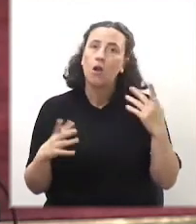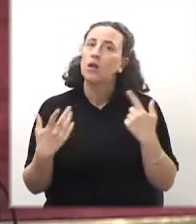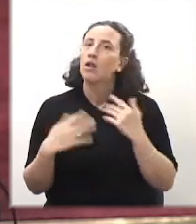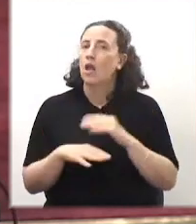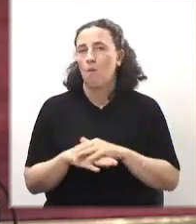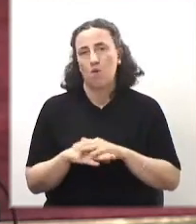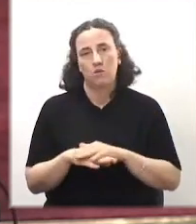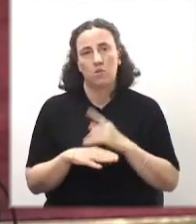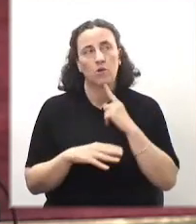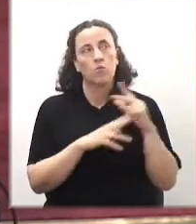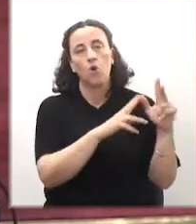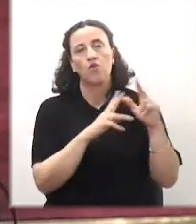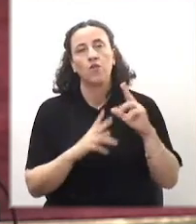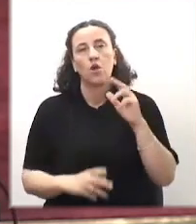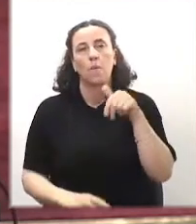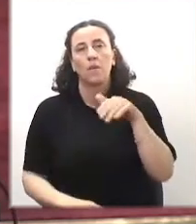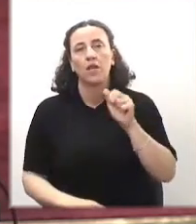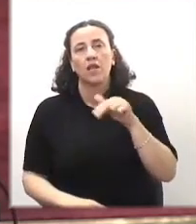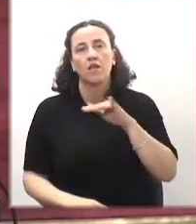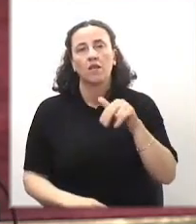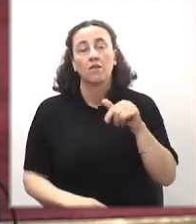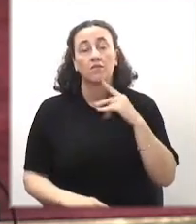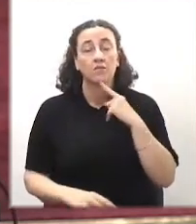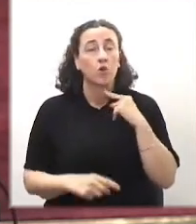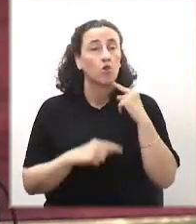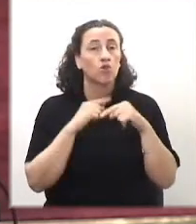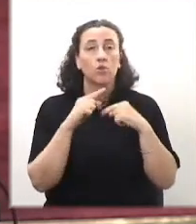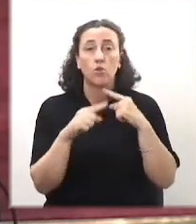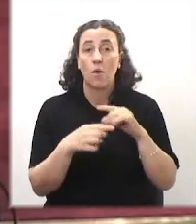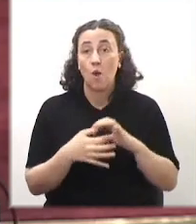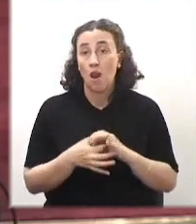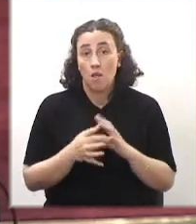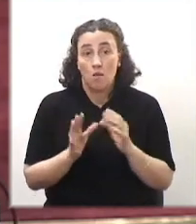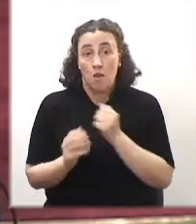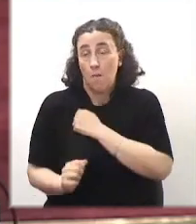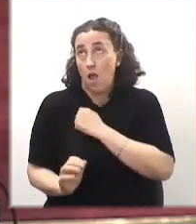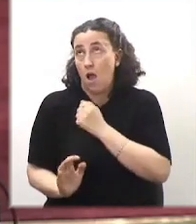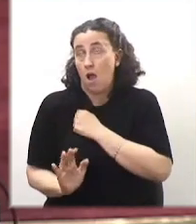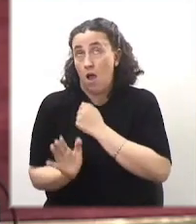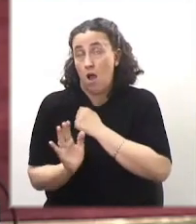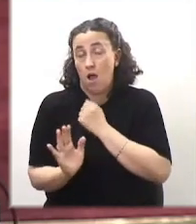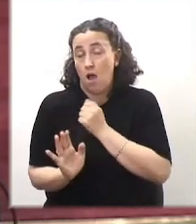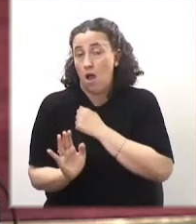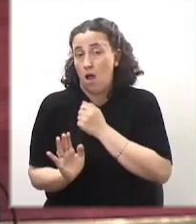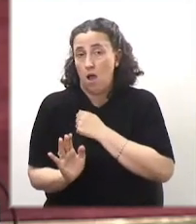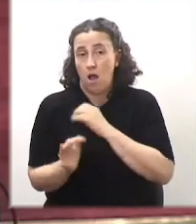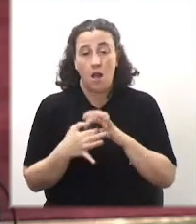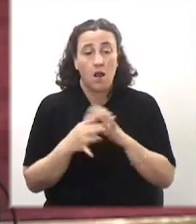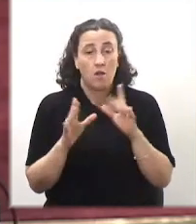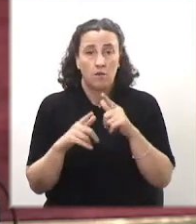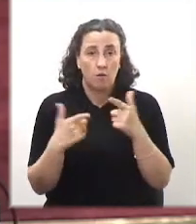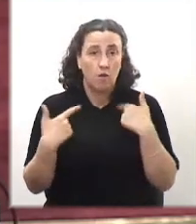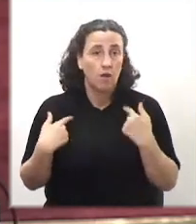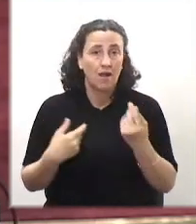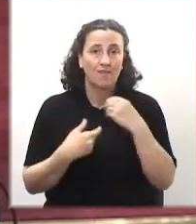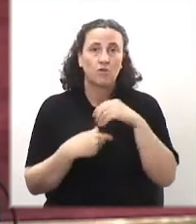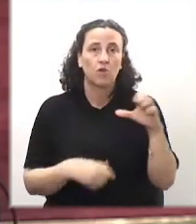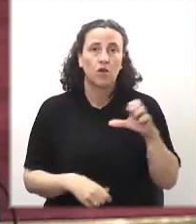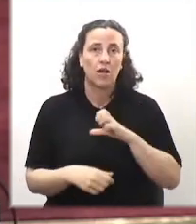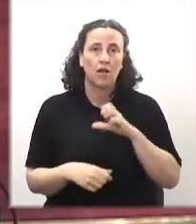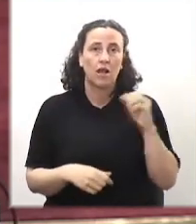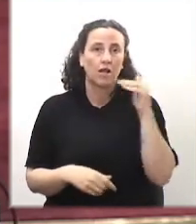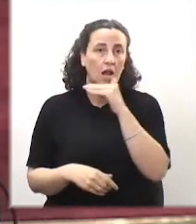Y como dijo Rafael Menéndez, seguimos libres de pecado y podemos tirar la piedra, no tenemos a nadie en la caja. Muchas gracias,